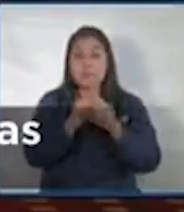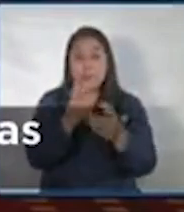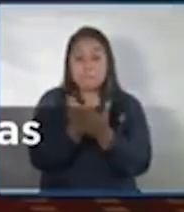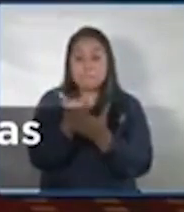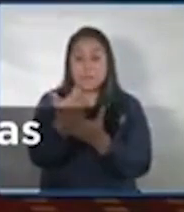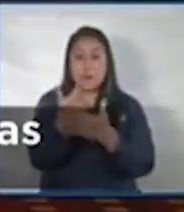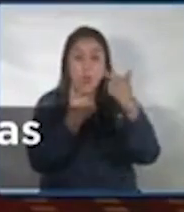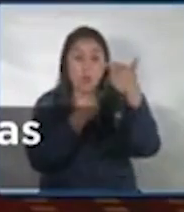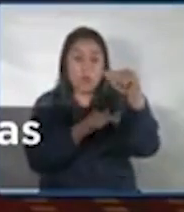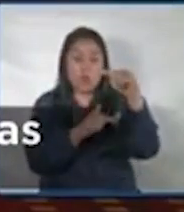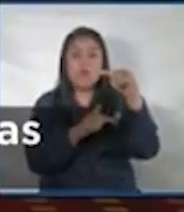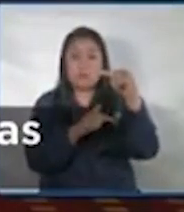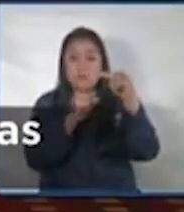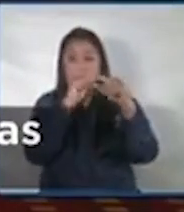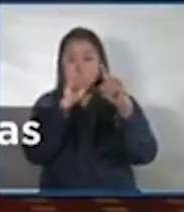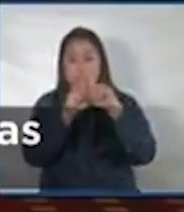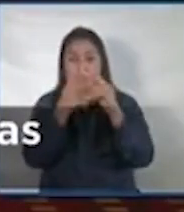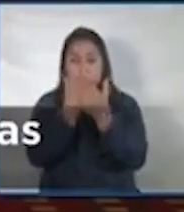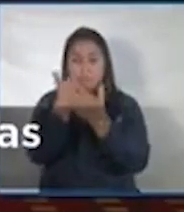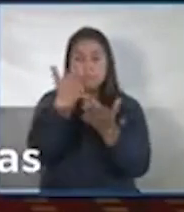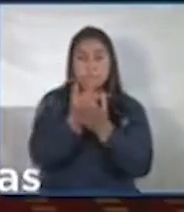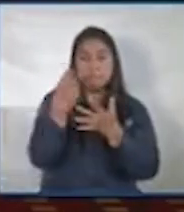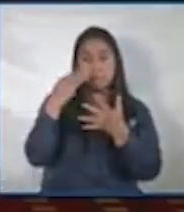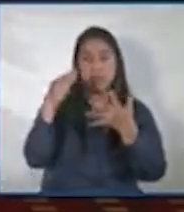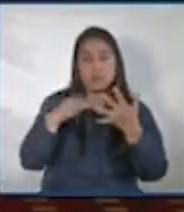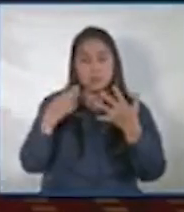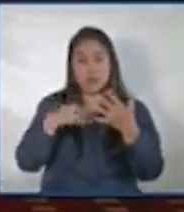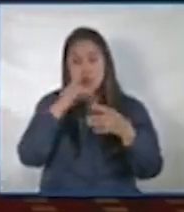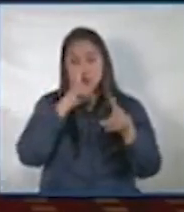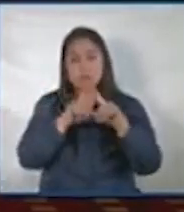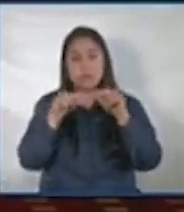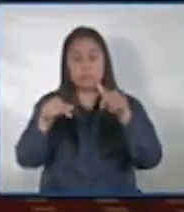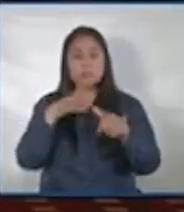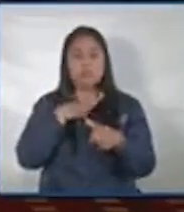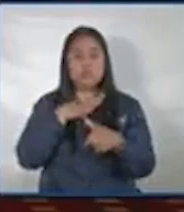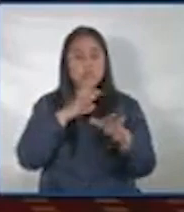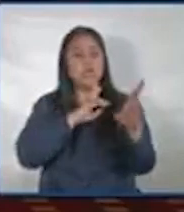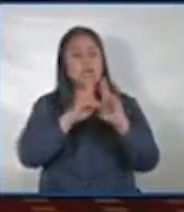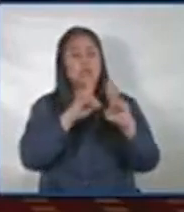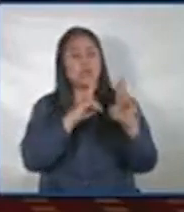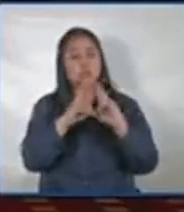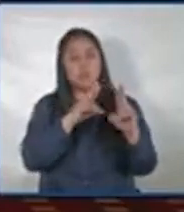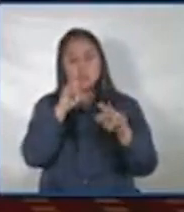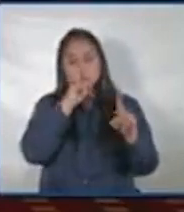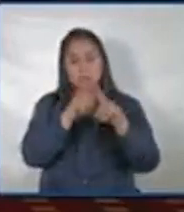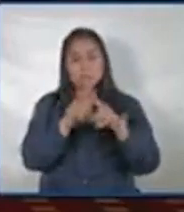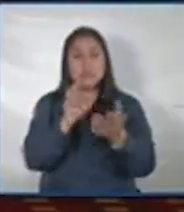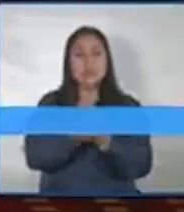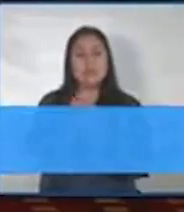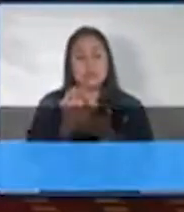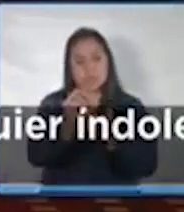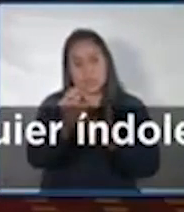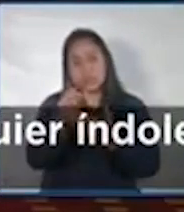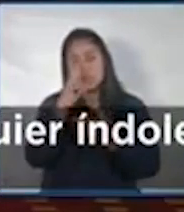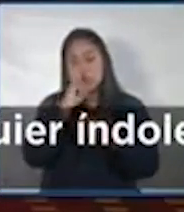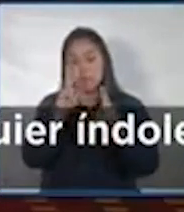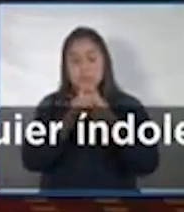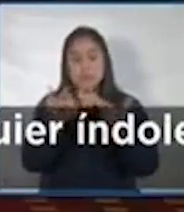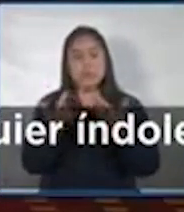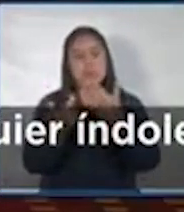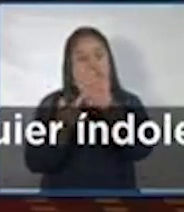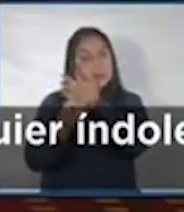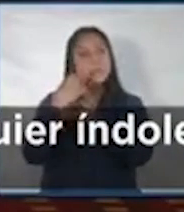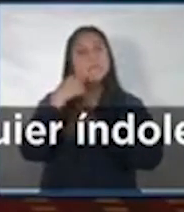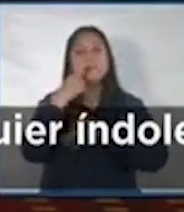artículos, bienes, suministros o servicios que tengan algún tipo de relación en la prevención del tratamiento, la